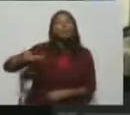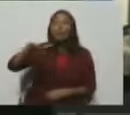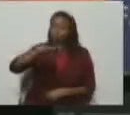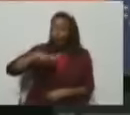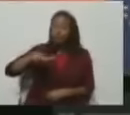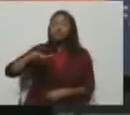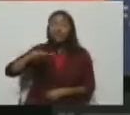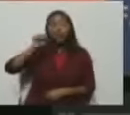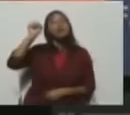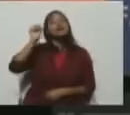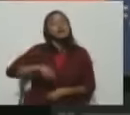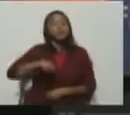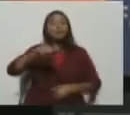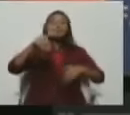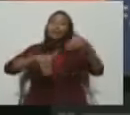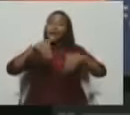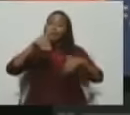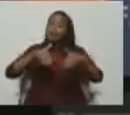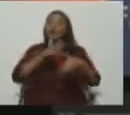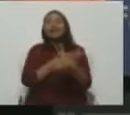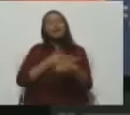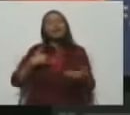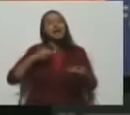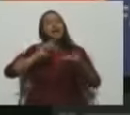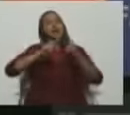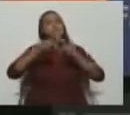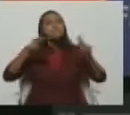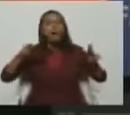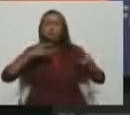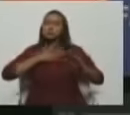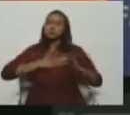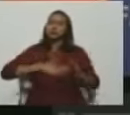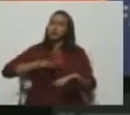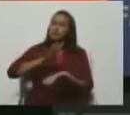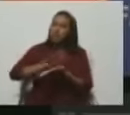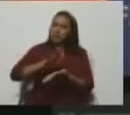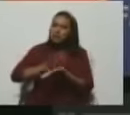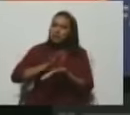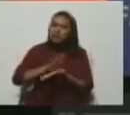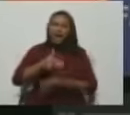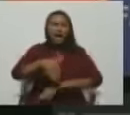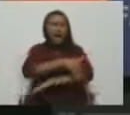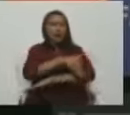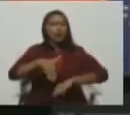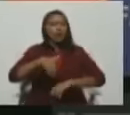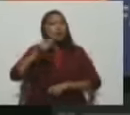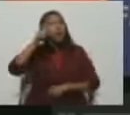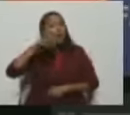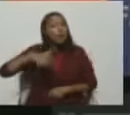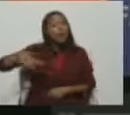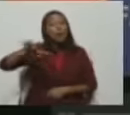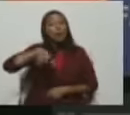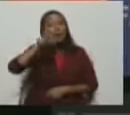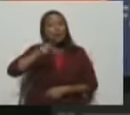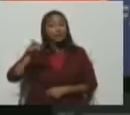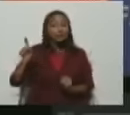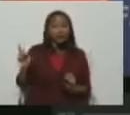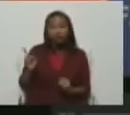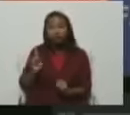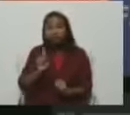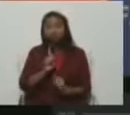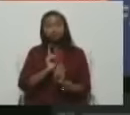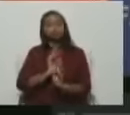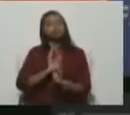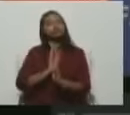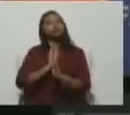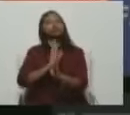votar y va a conseguir paz y orden en las calles. Un pueblo que va a llegar a su centro de votación y se va a conseguir con un efectivo de la